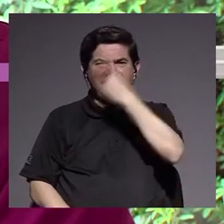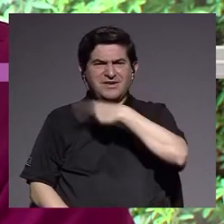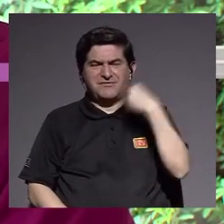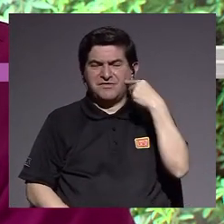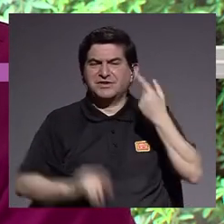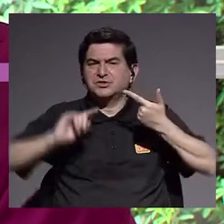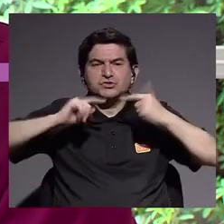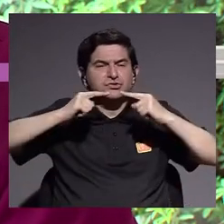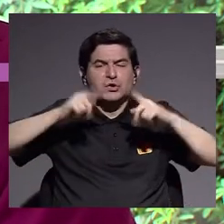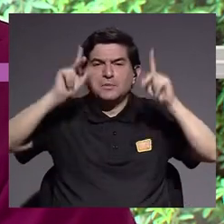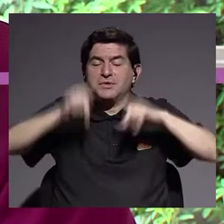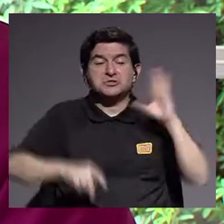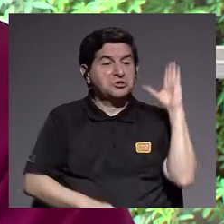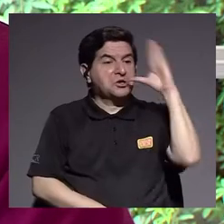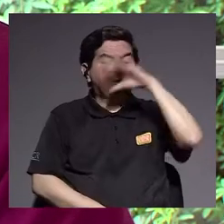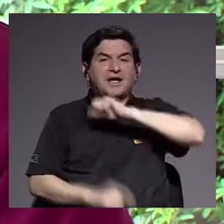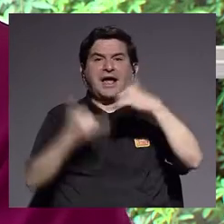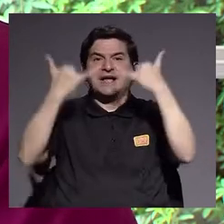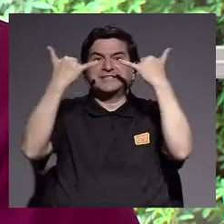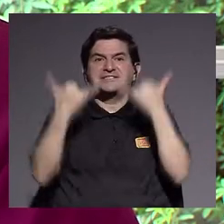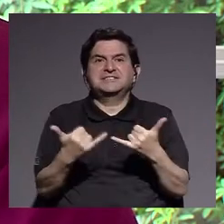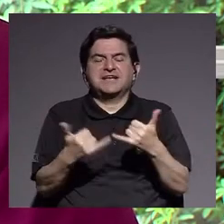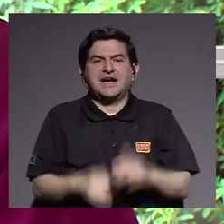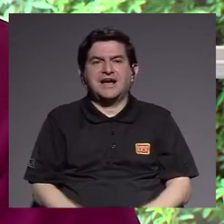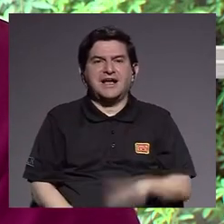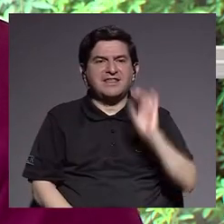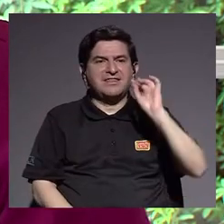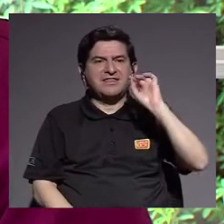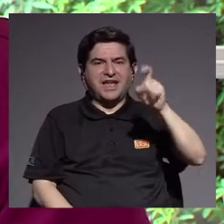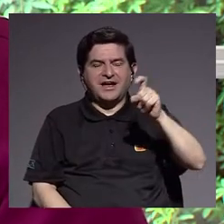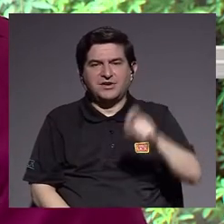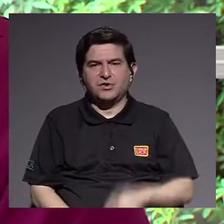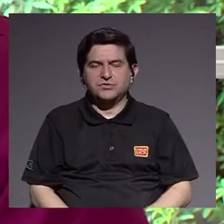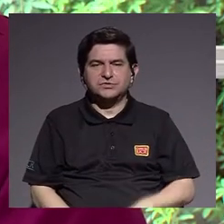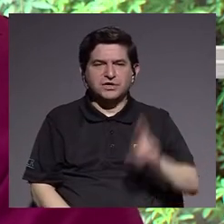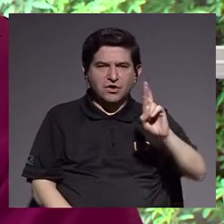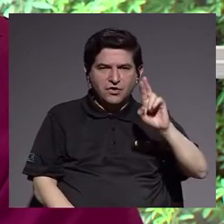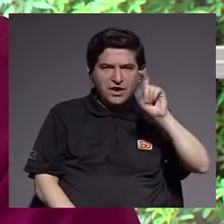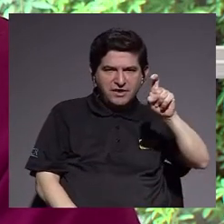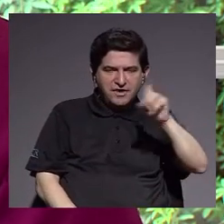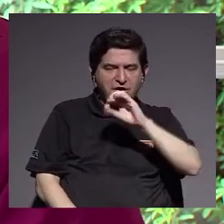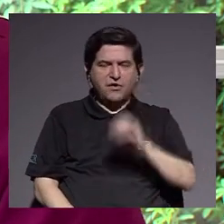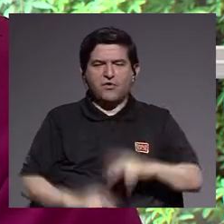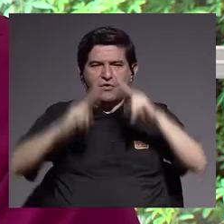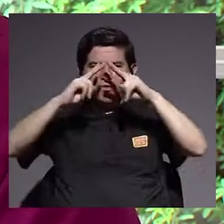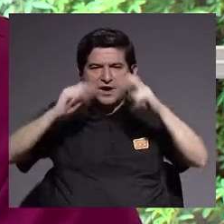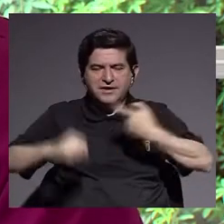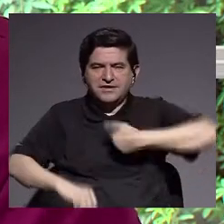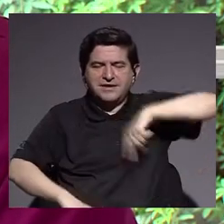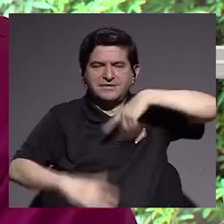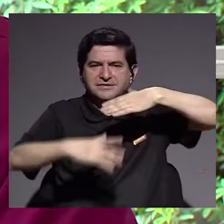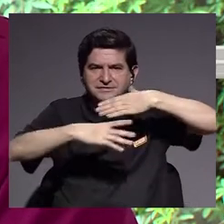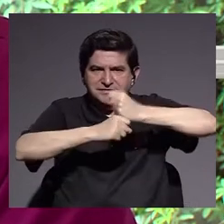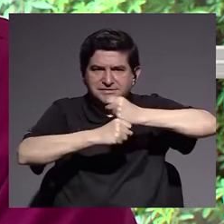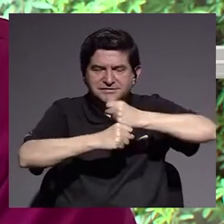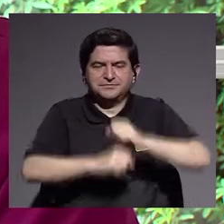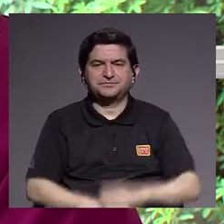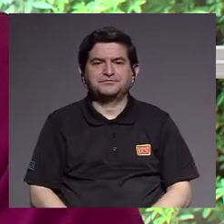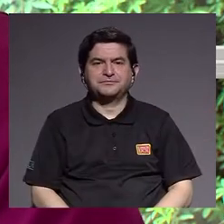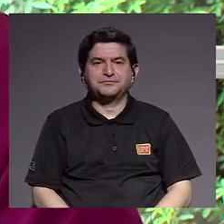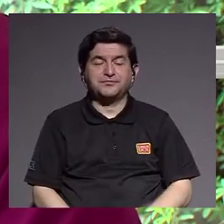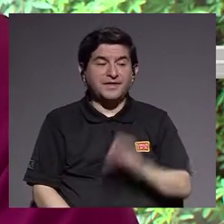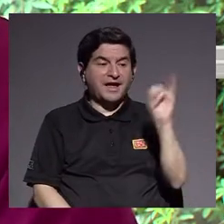real de algún modo leer el paciente no se da cuenta que no tenemos un método diagnóstico como la radiografía o el examen clínico nosotros